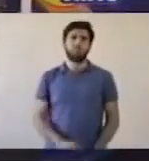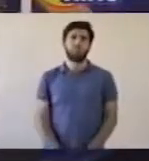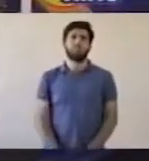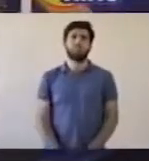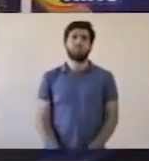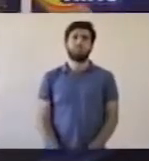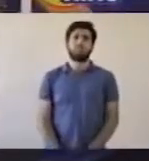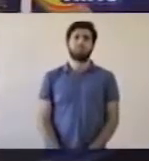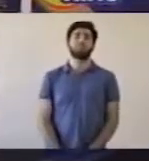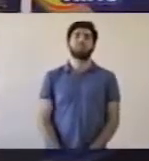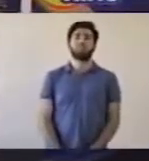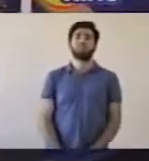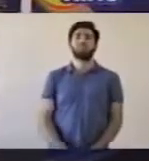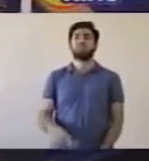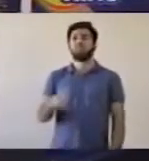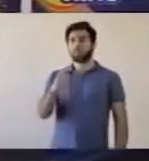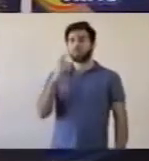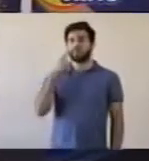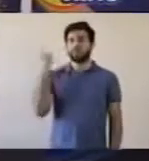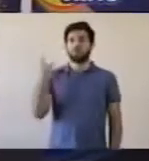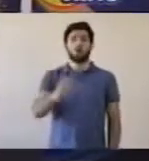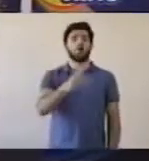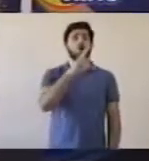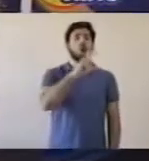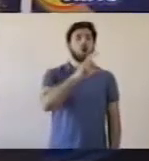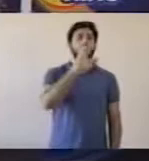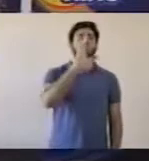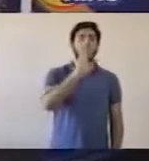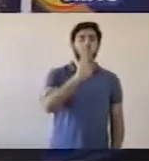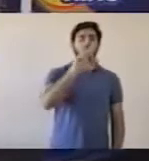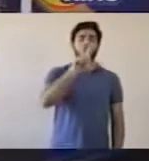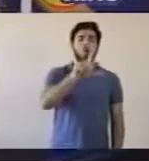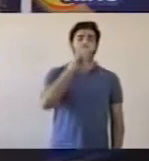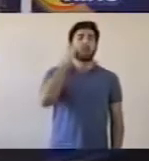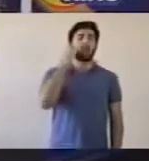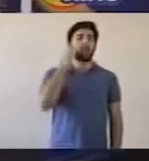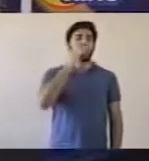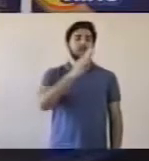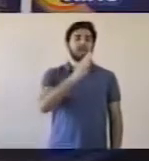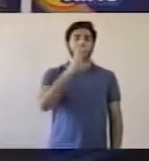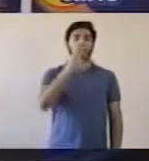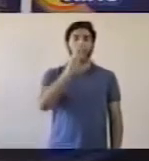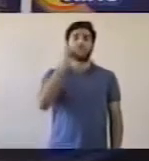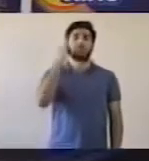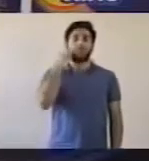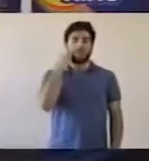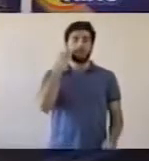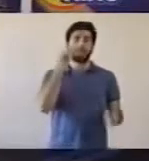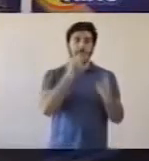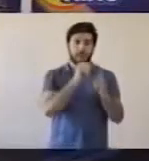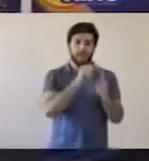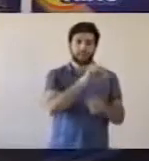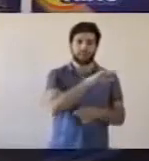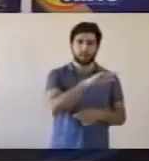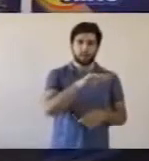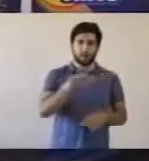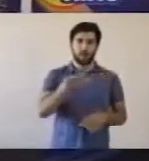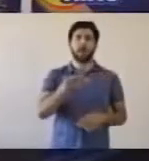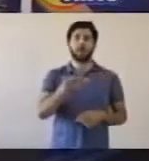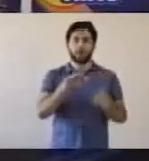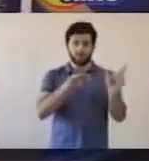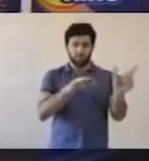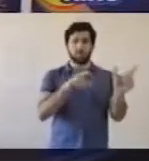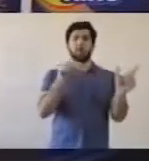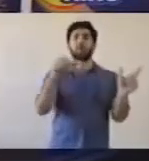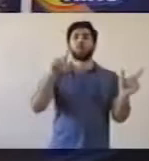Pato. ¿Ya sabes cuál es el que no corresponde, que no es el sonido igual?